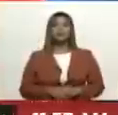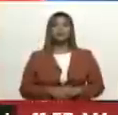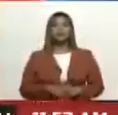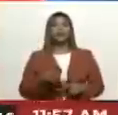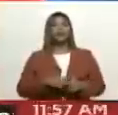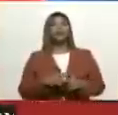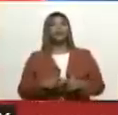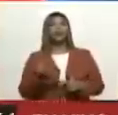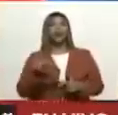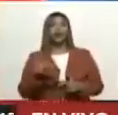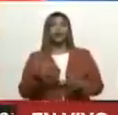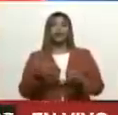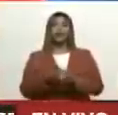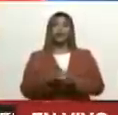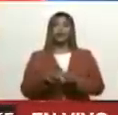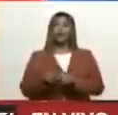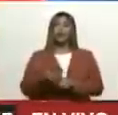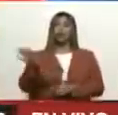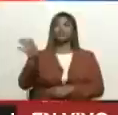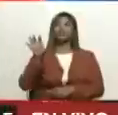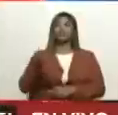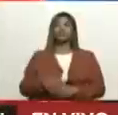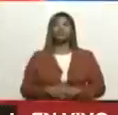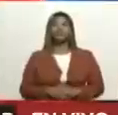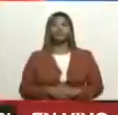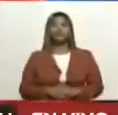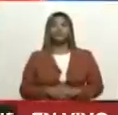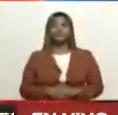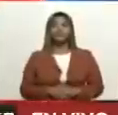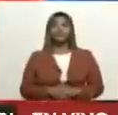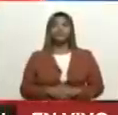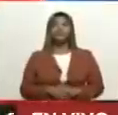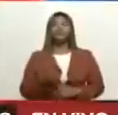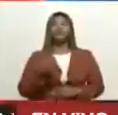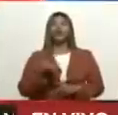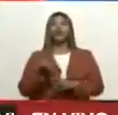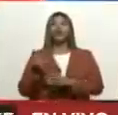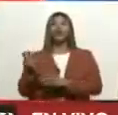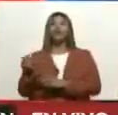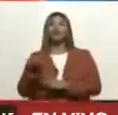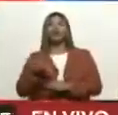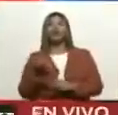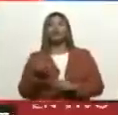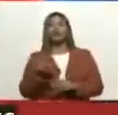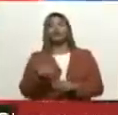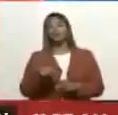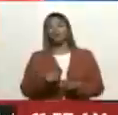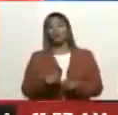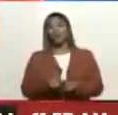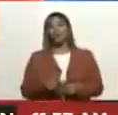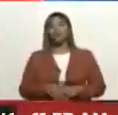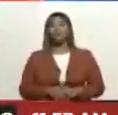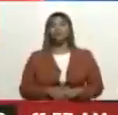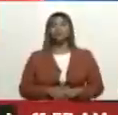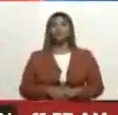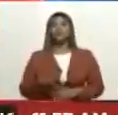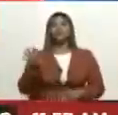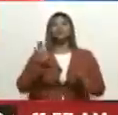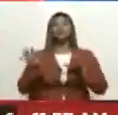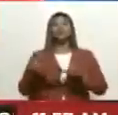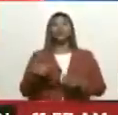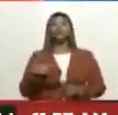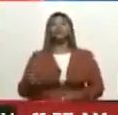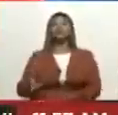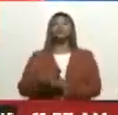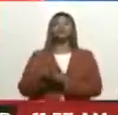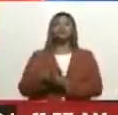Entonces, estas bandas de extorsión que han venido cobrando estas llamadas vacunas, realizando ataques armados,